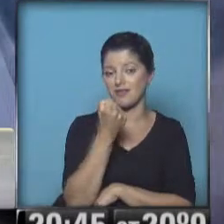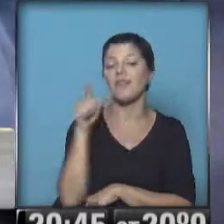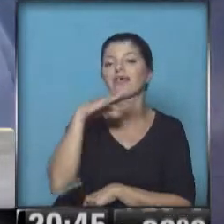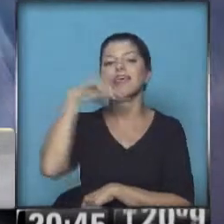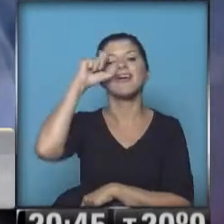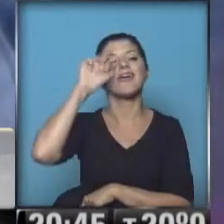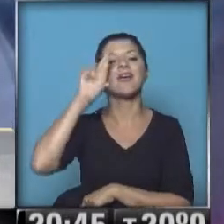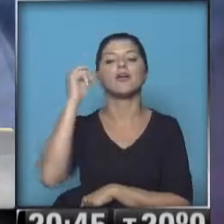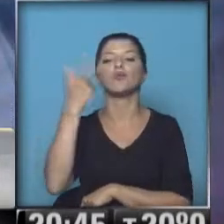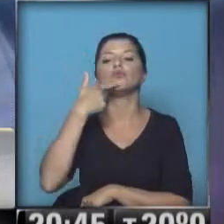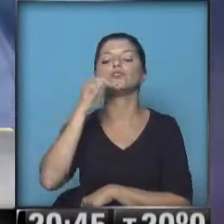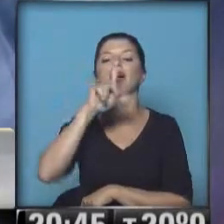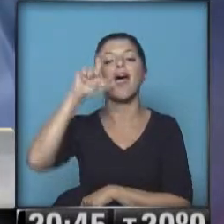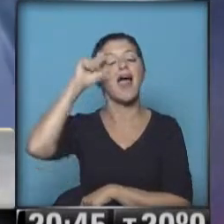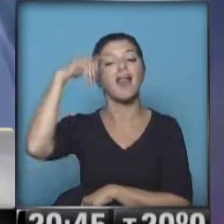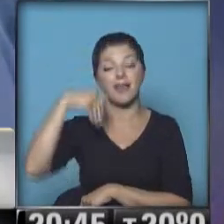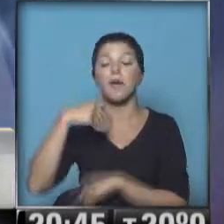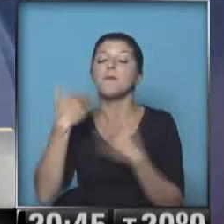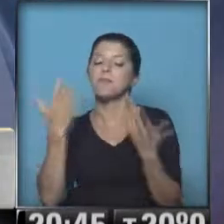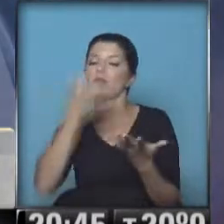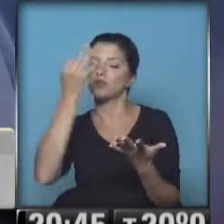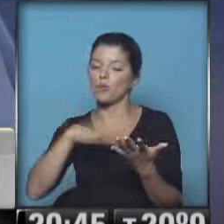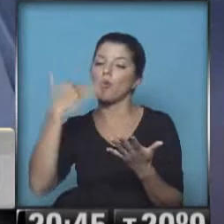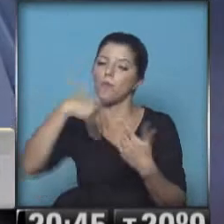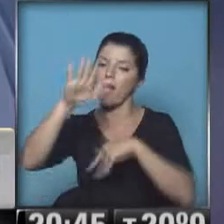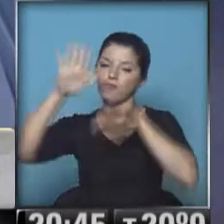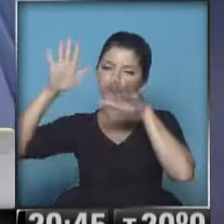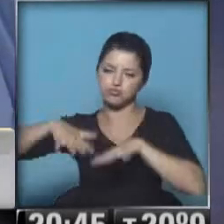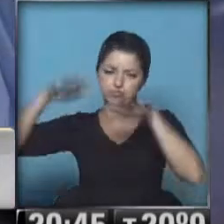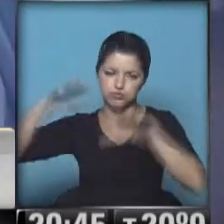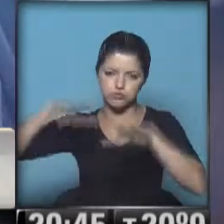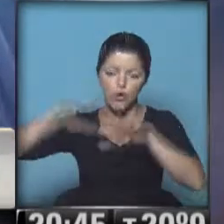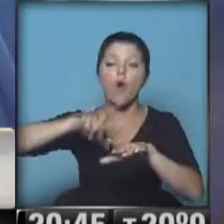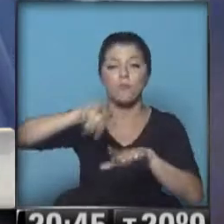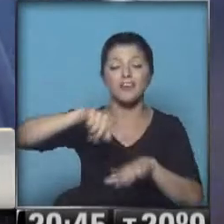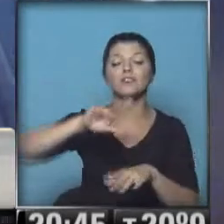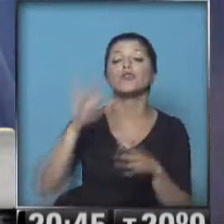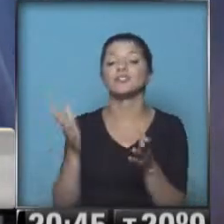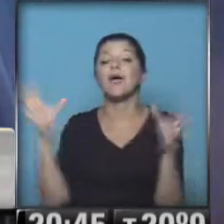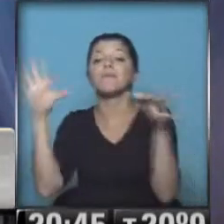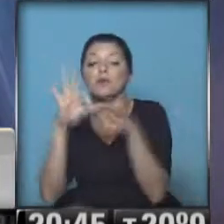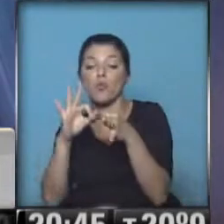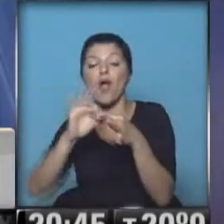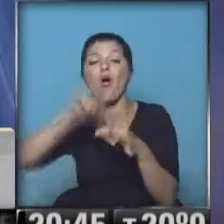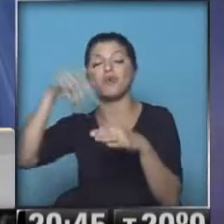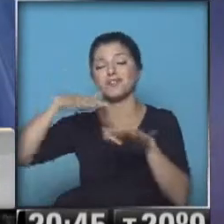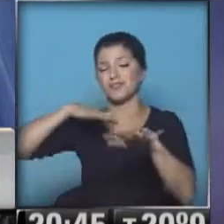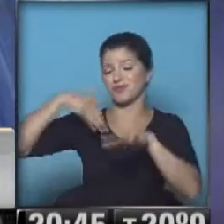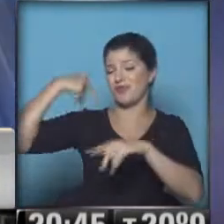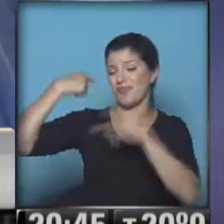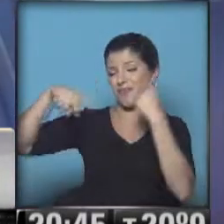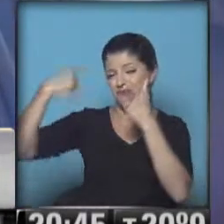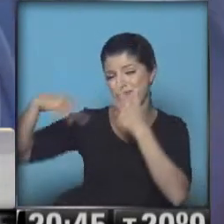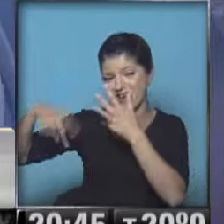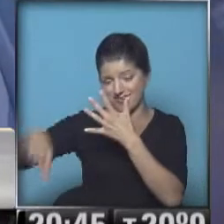Jerusalén Oriental, pero seguramente habrá manifestaciones porque esto viene acompañado de muchos eventos de los